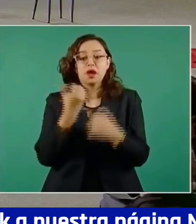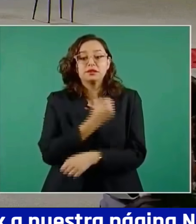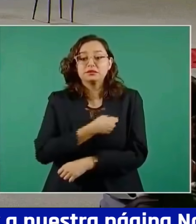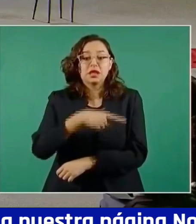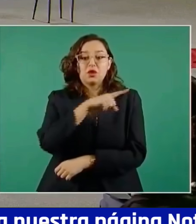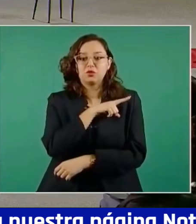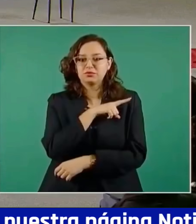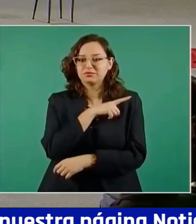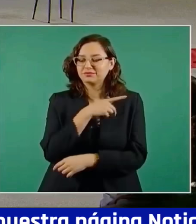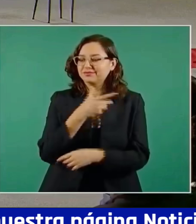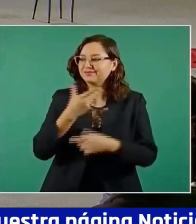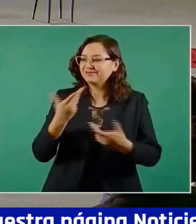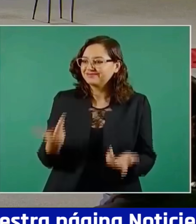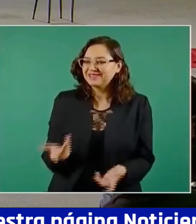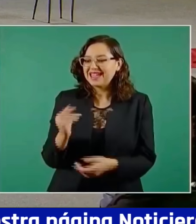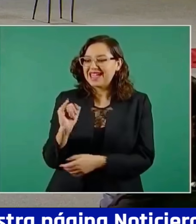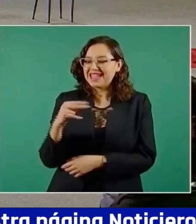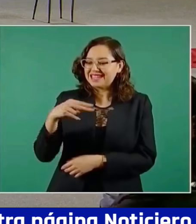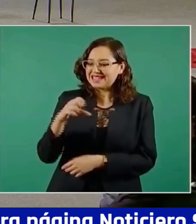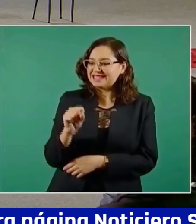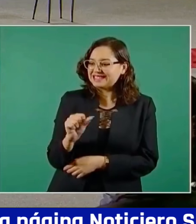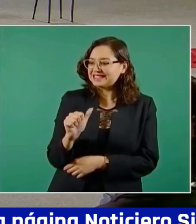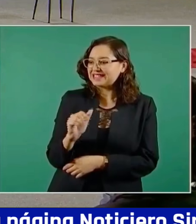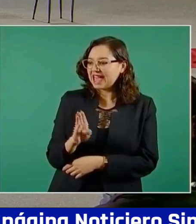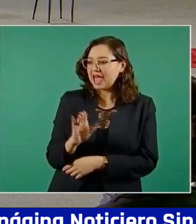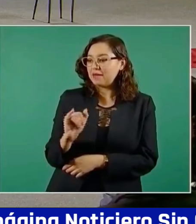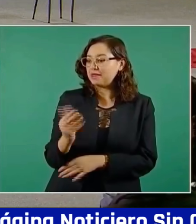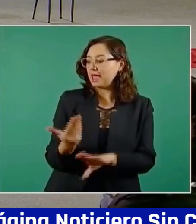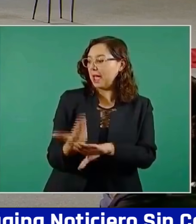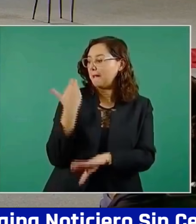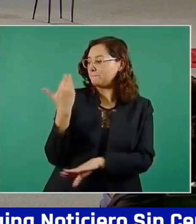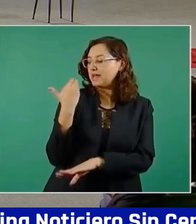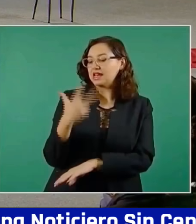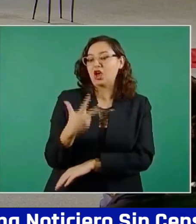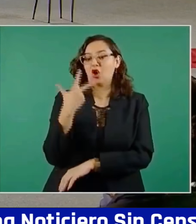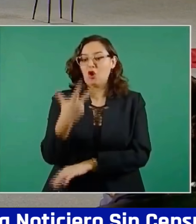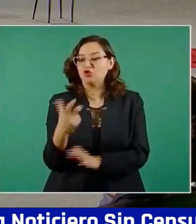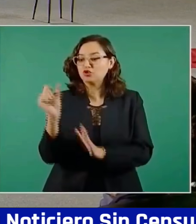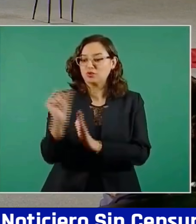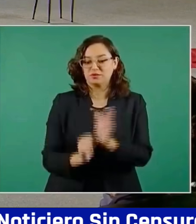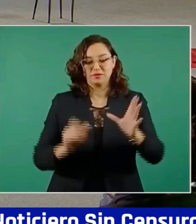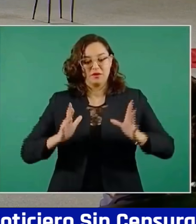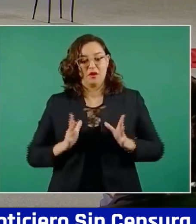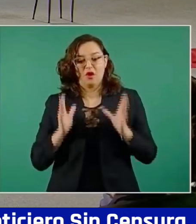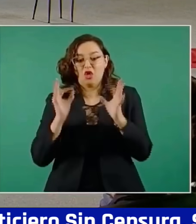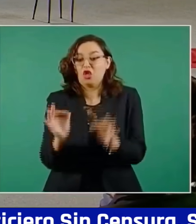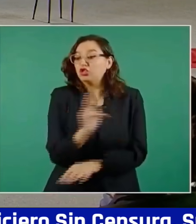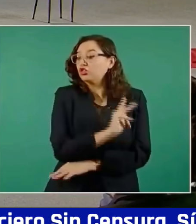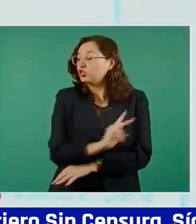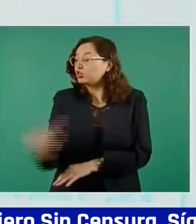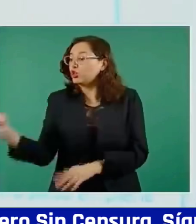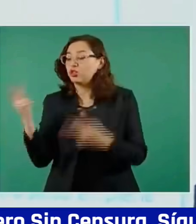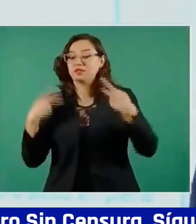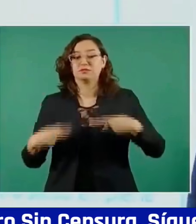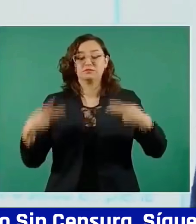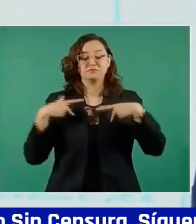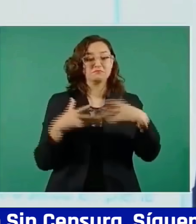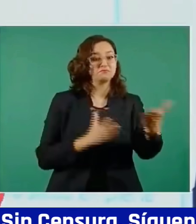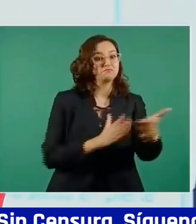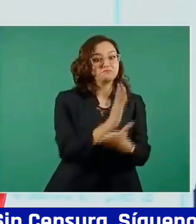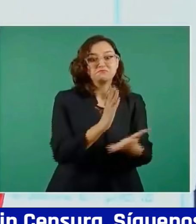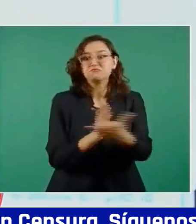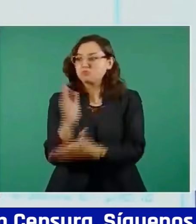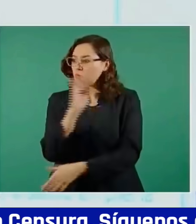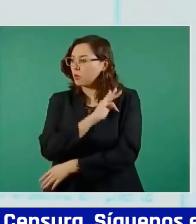INSABI es una institución creada apenas hace 8 meses para promover el acceso universal y gratuito a